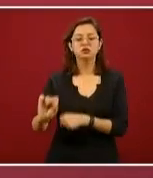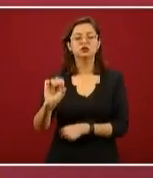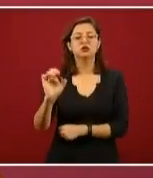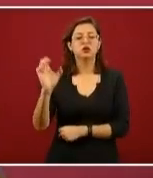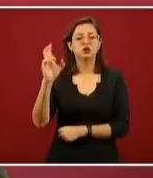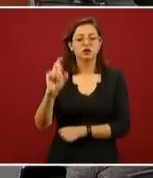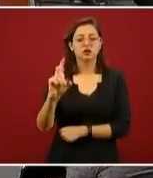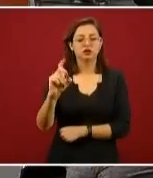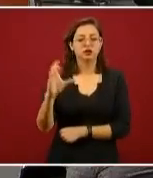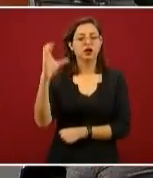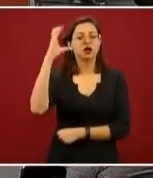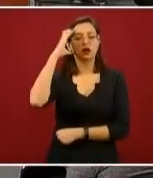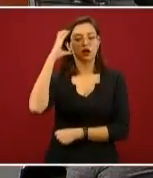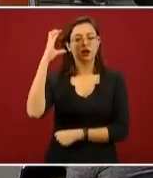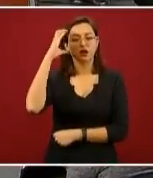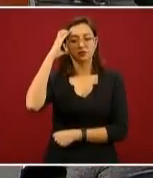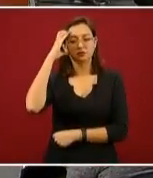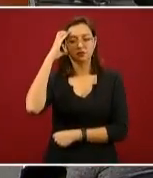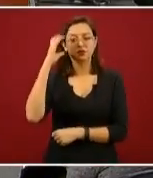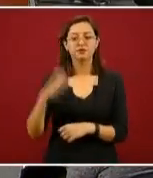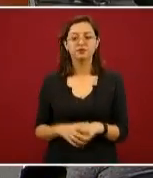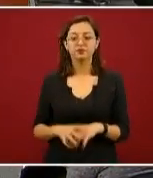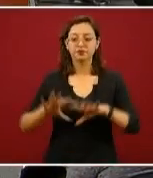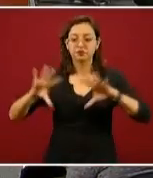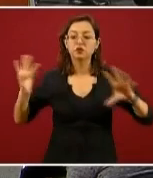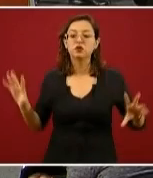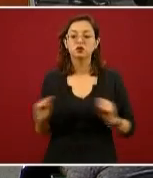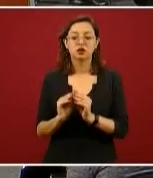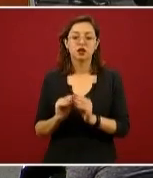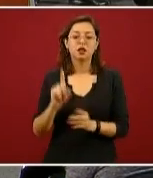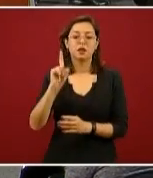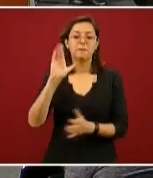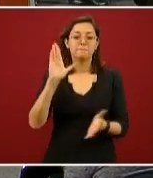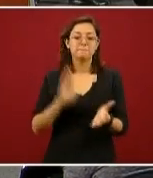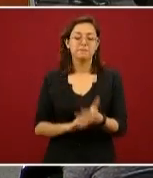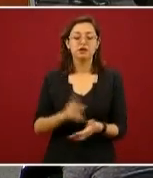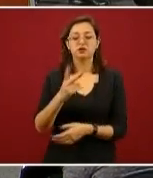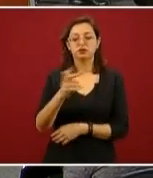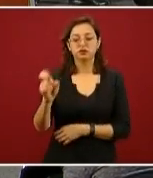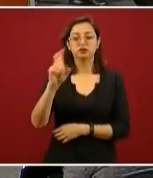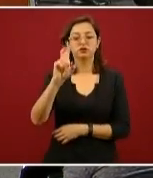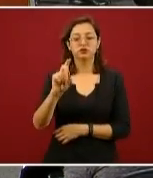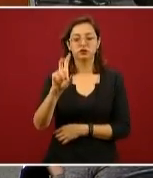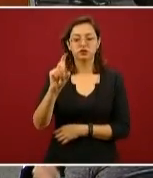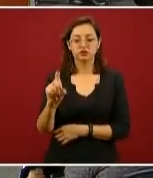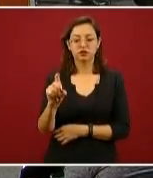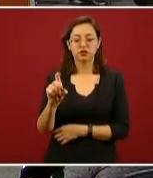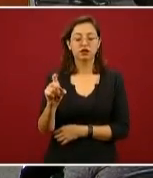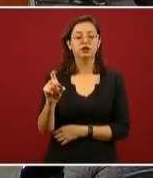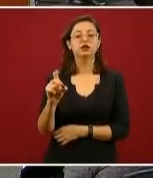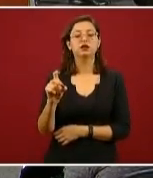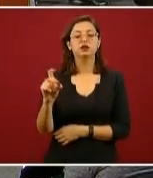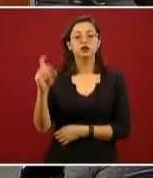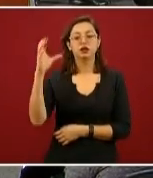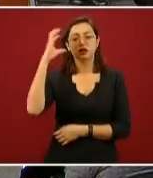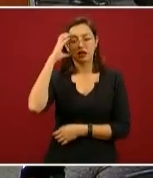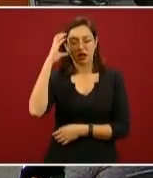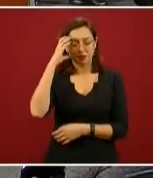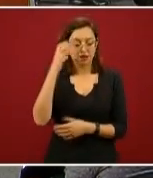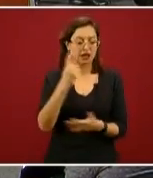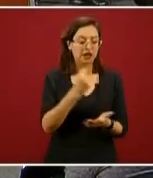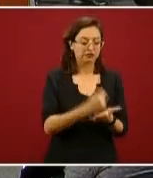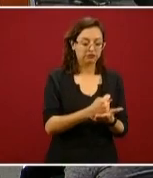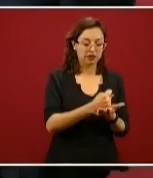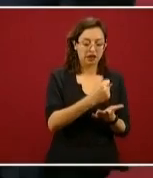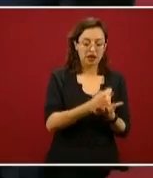una, que ahí tenemos el total, 1,230, y el total general de camas, tanto de